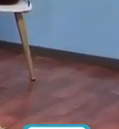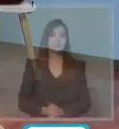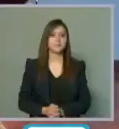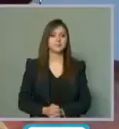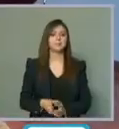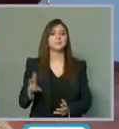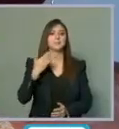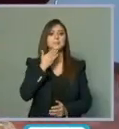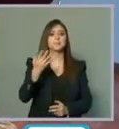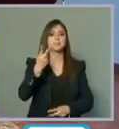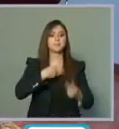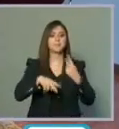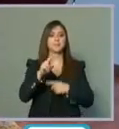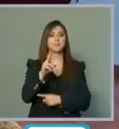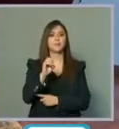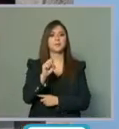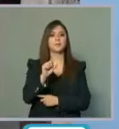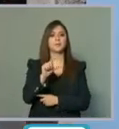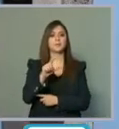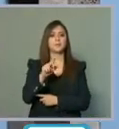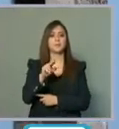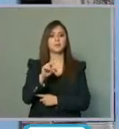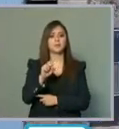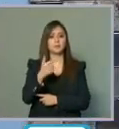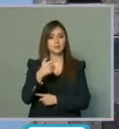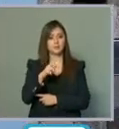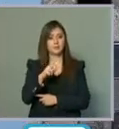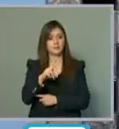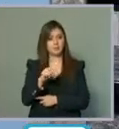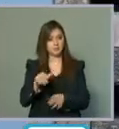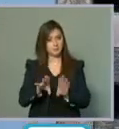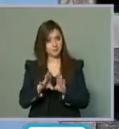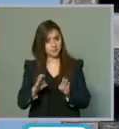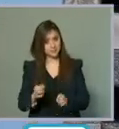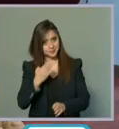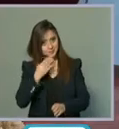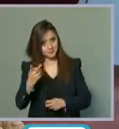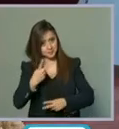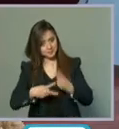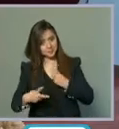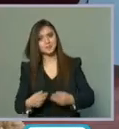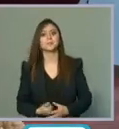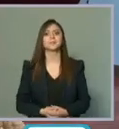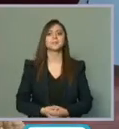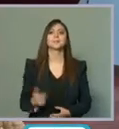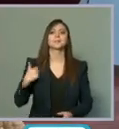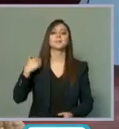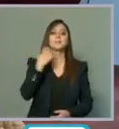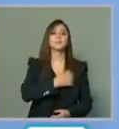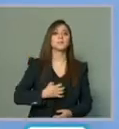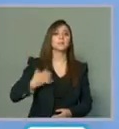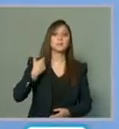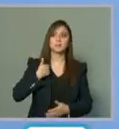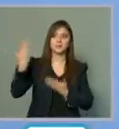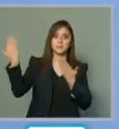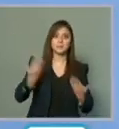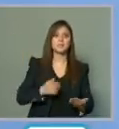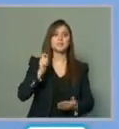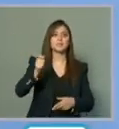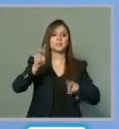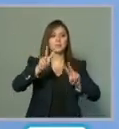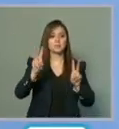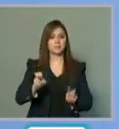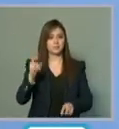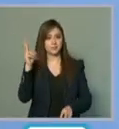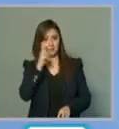para ello le doy la bienvenida a Rosa Luisa Guerra. ¿Cómo estás, hermosa? Bienvenida. Muchas gracias, muy contenta de seguir aquí hablando de Rusia. Exactamente, sí. Muy privilegiados de que estés